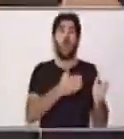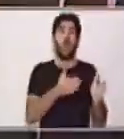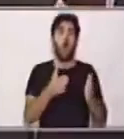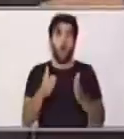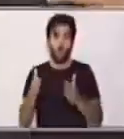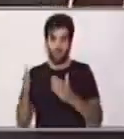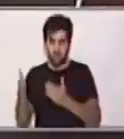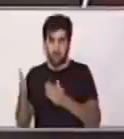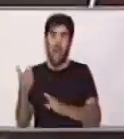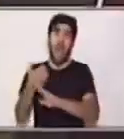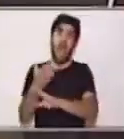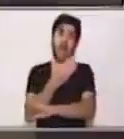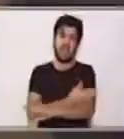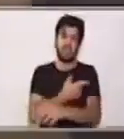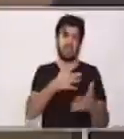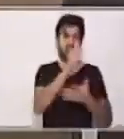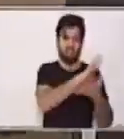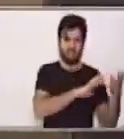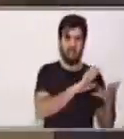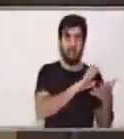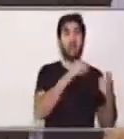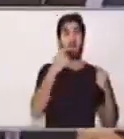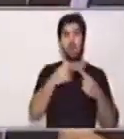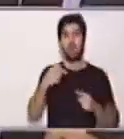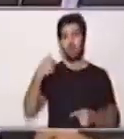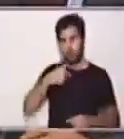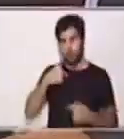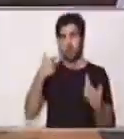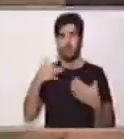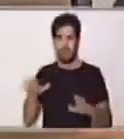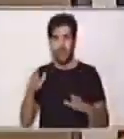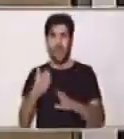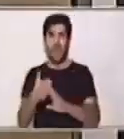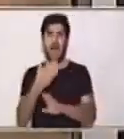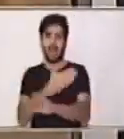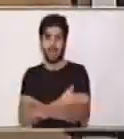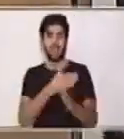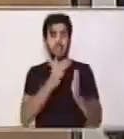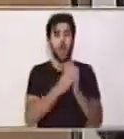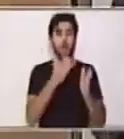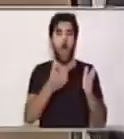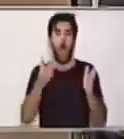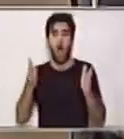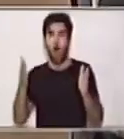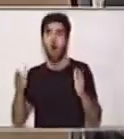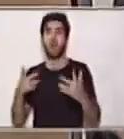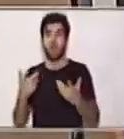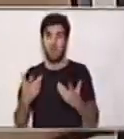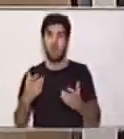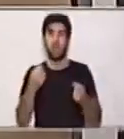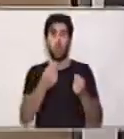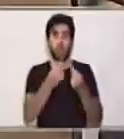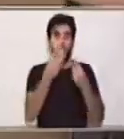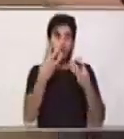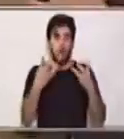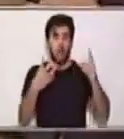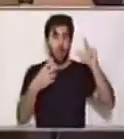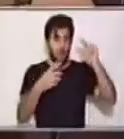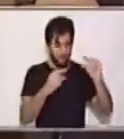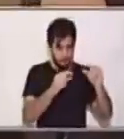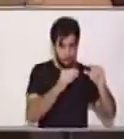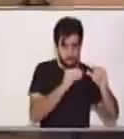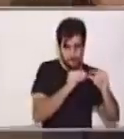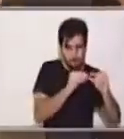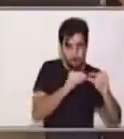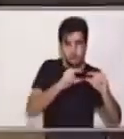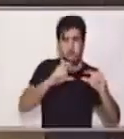están ordenados de manera ascendente, del menor al mayor. Si en un